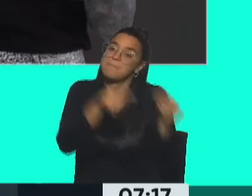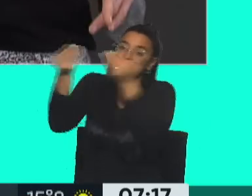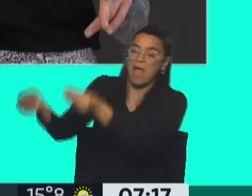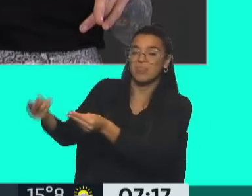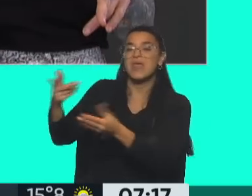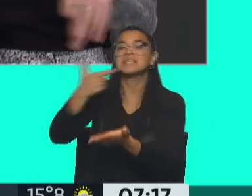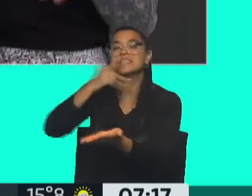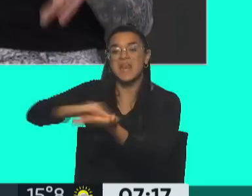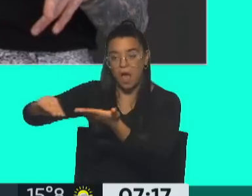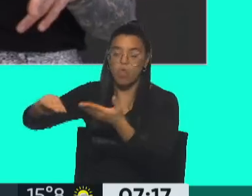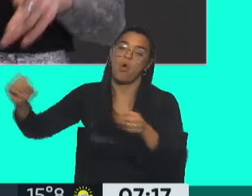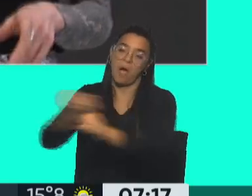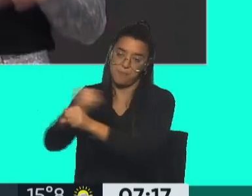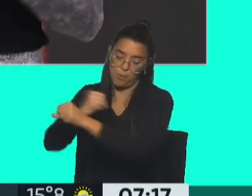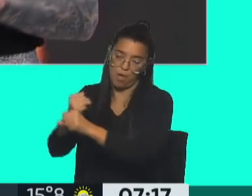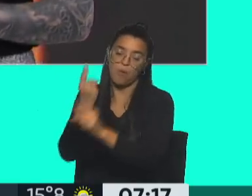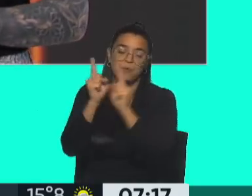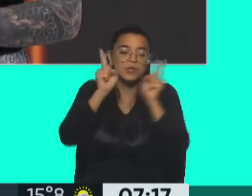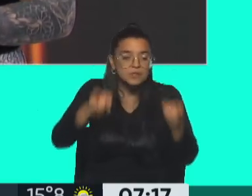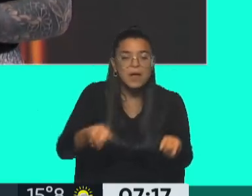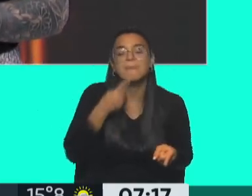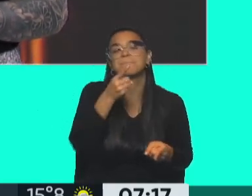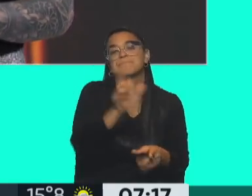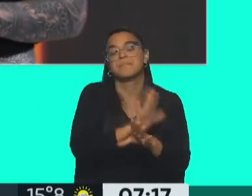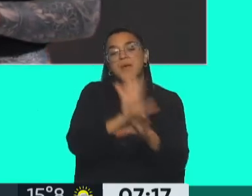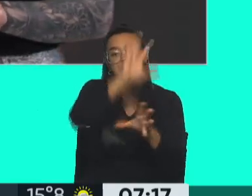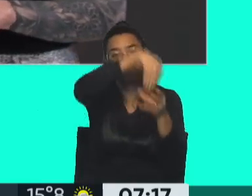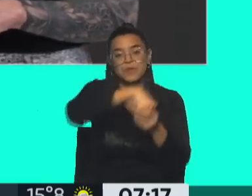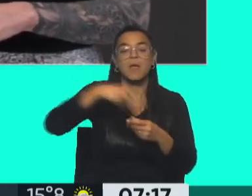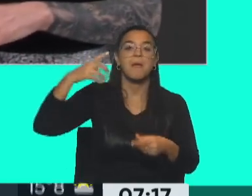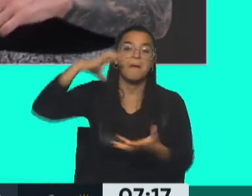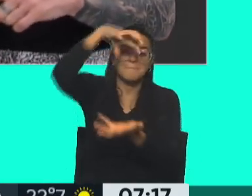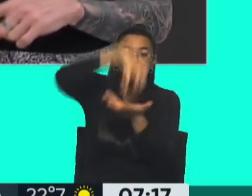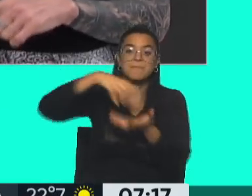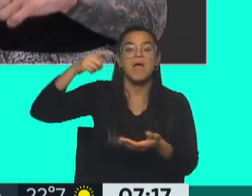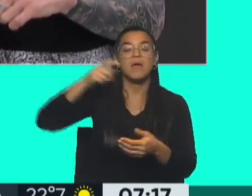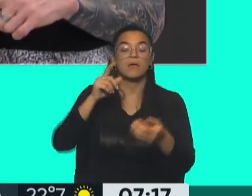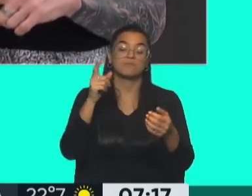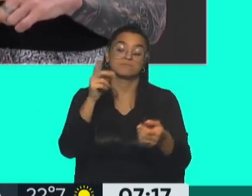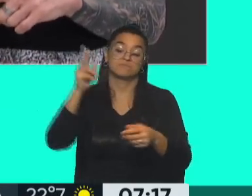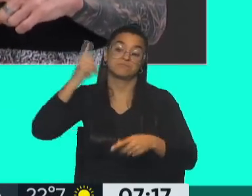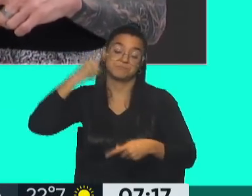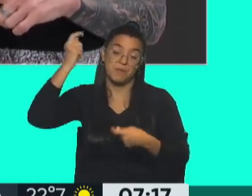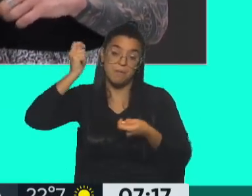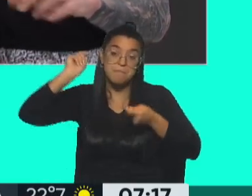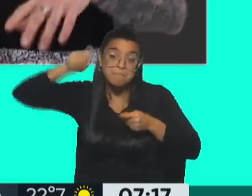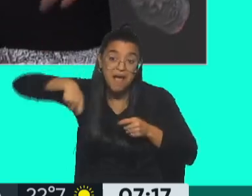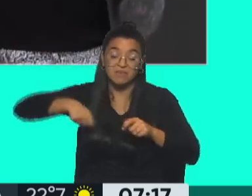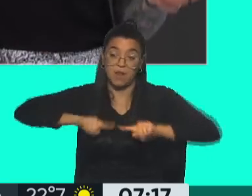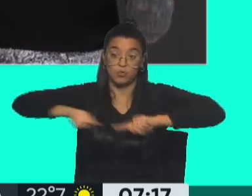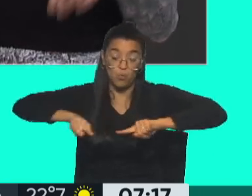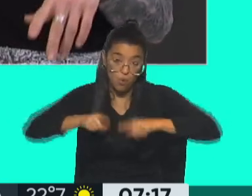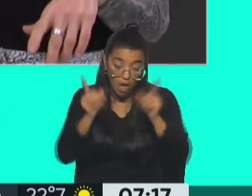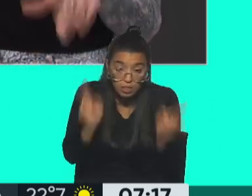Nacional y fueron aprobados. Pero por otro lado, la intervención en el Consejo de la Magistratura, también absolutamente irregular,